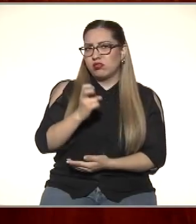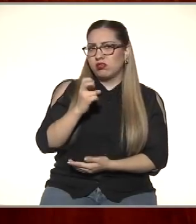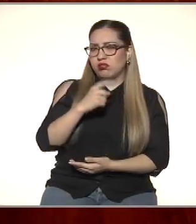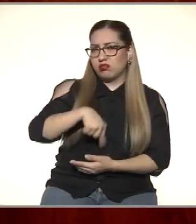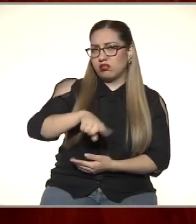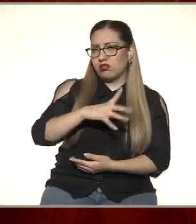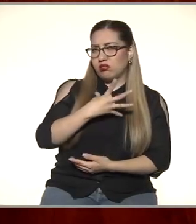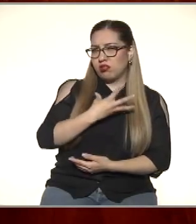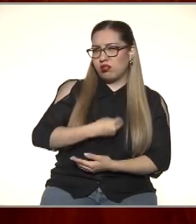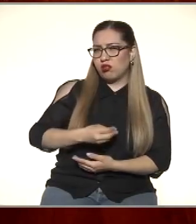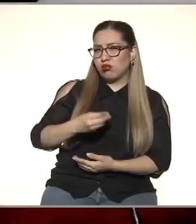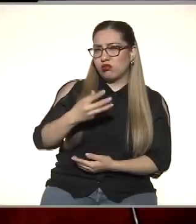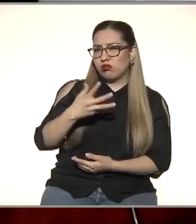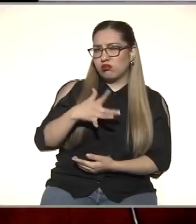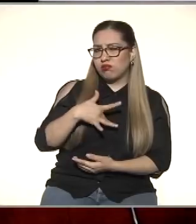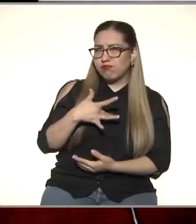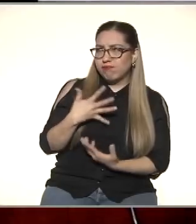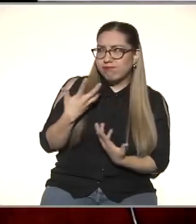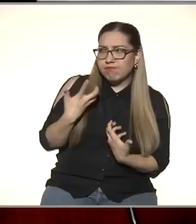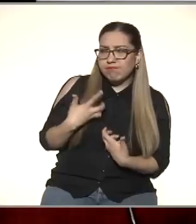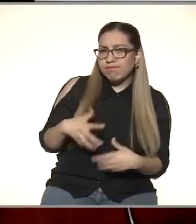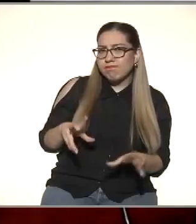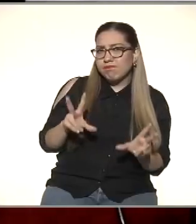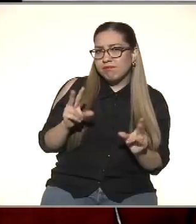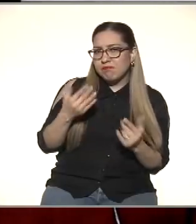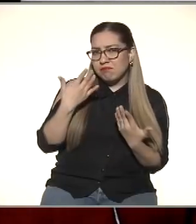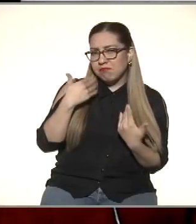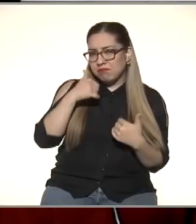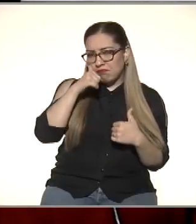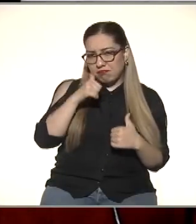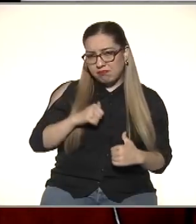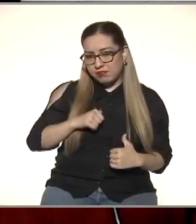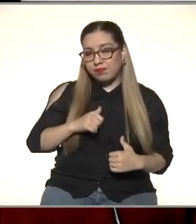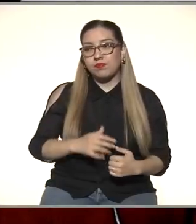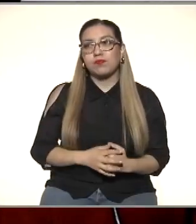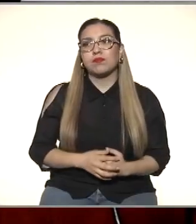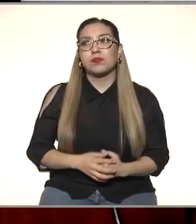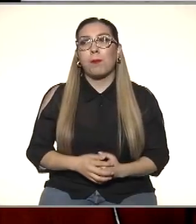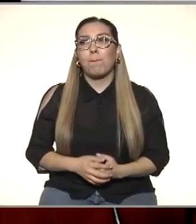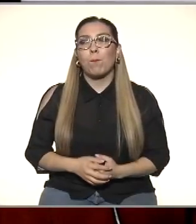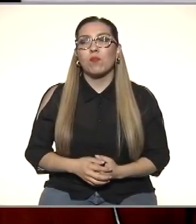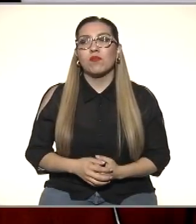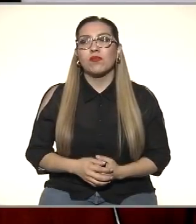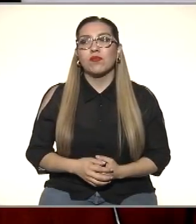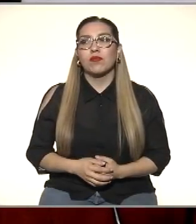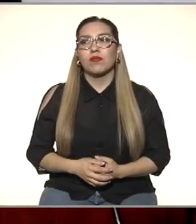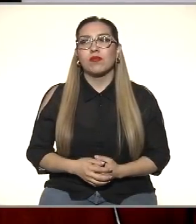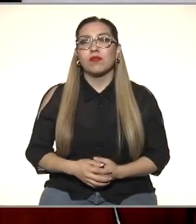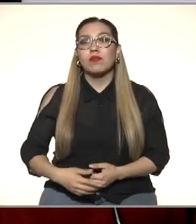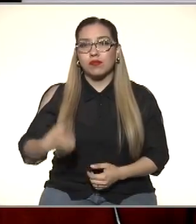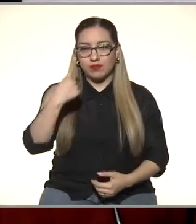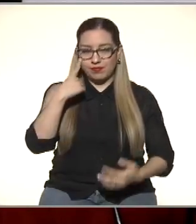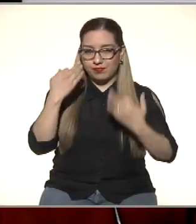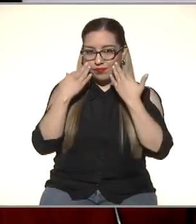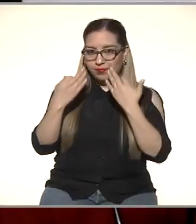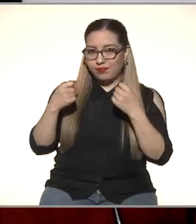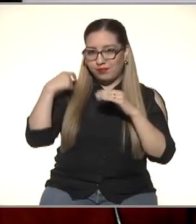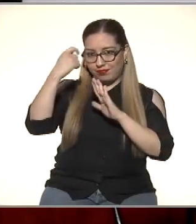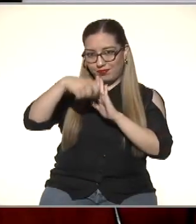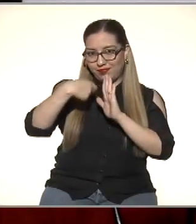Sí. Y fíjate, cómo lo vive una hija que es quien se da cuenta de la infidelidad. Vamos a